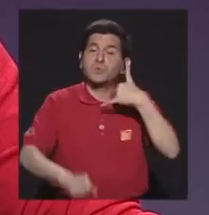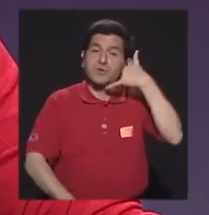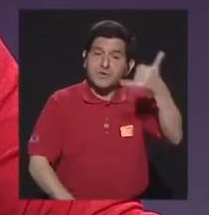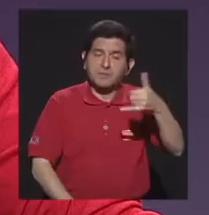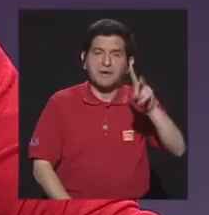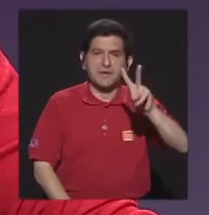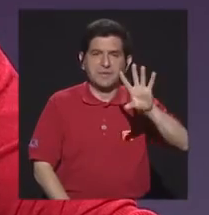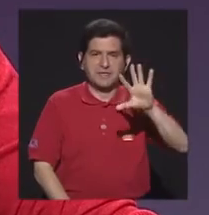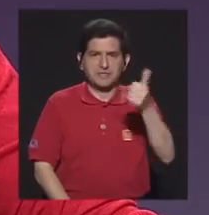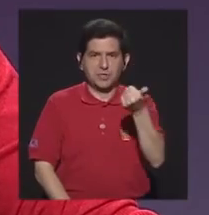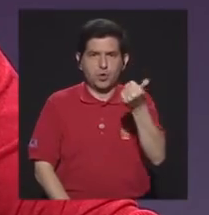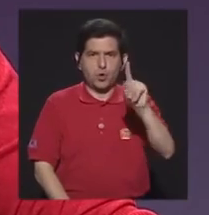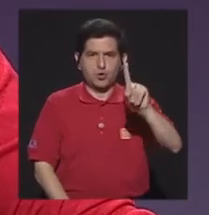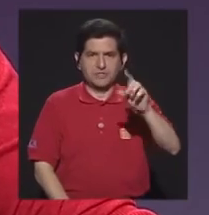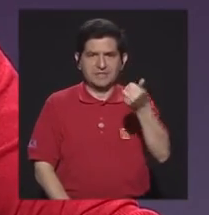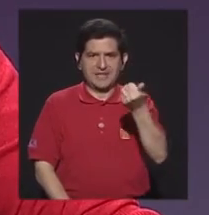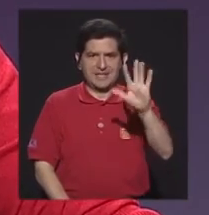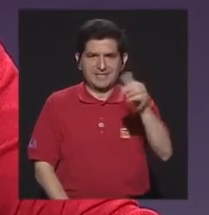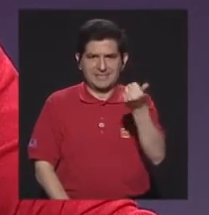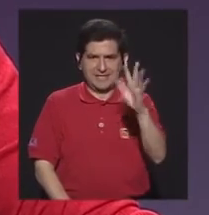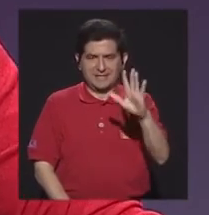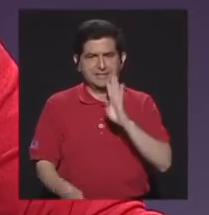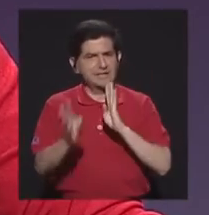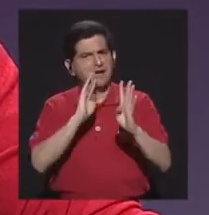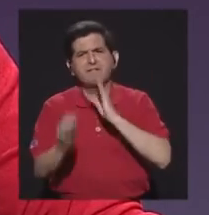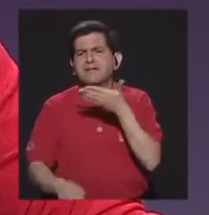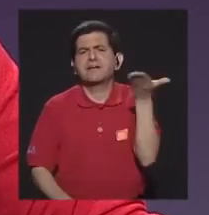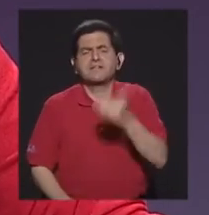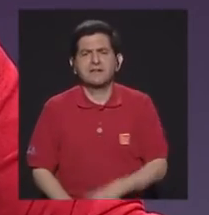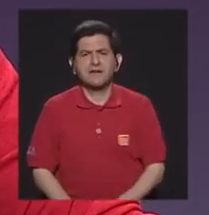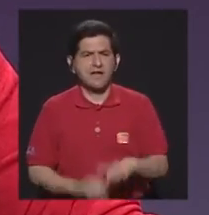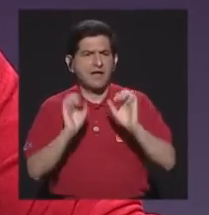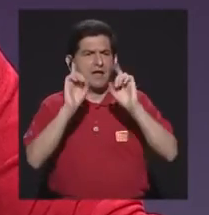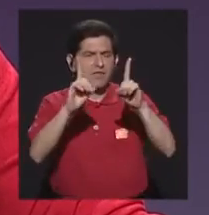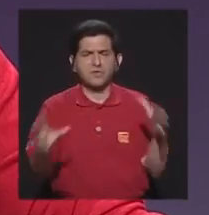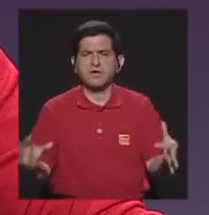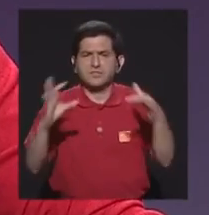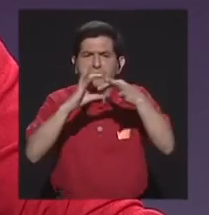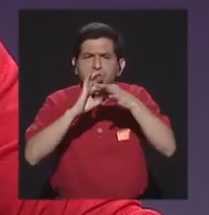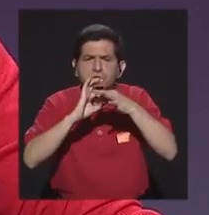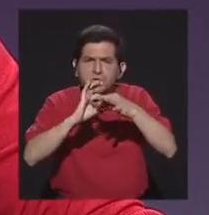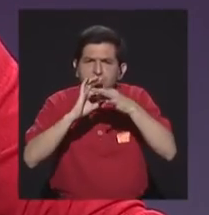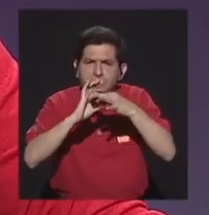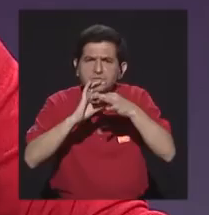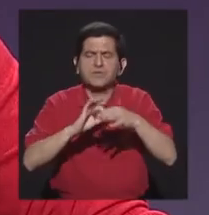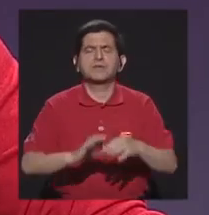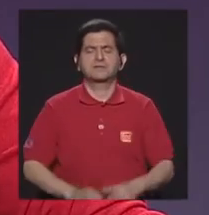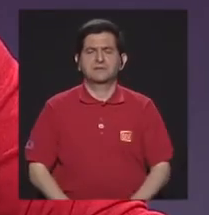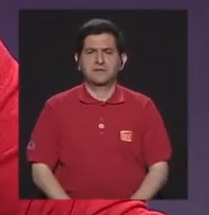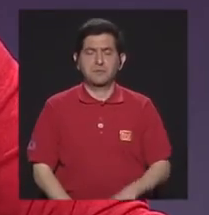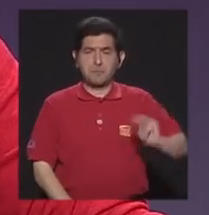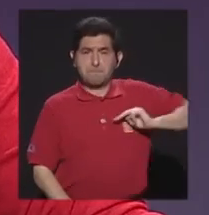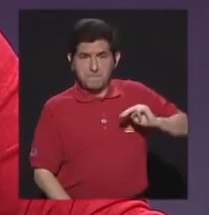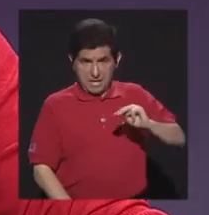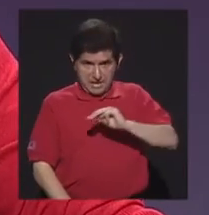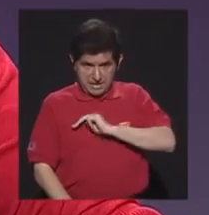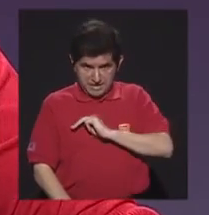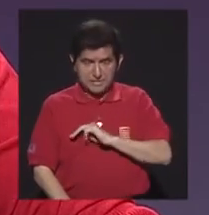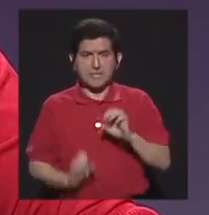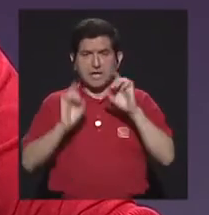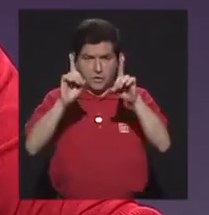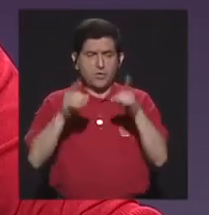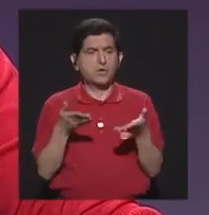llamarnos 2511 1515. Estamos hablando de la educación para la sexualidad que el Ministerio de Educación ha